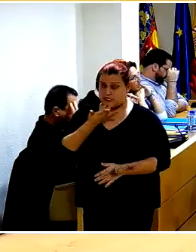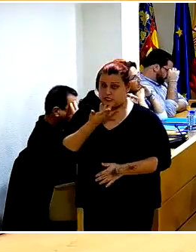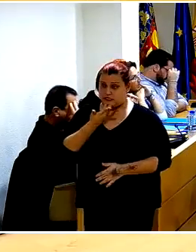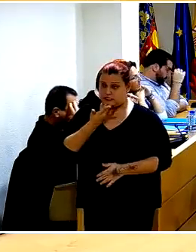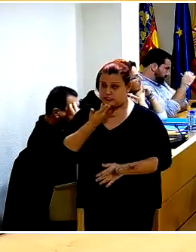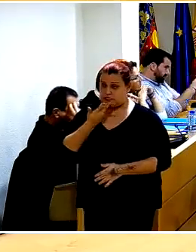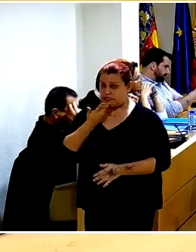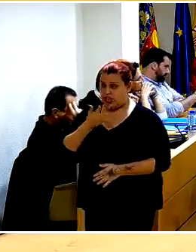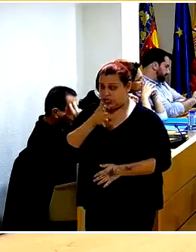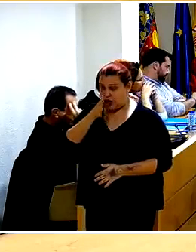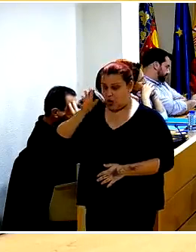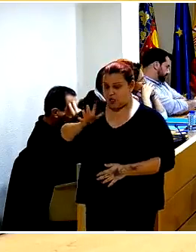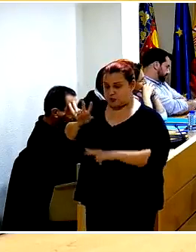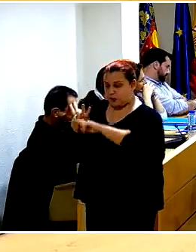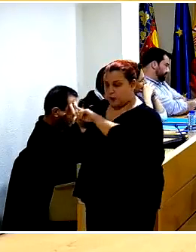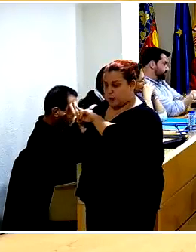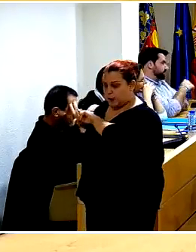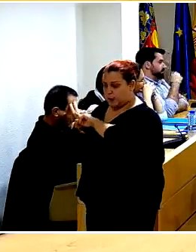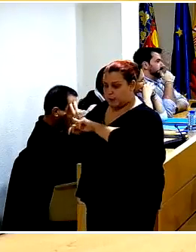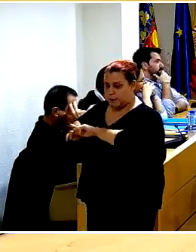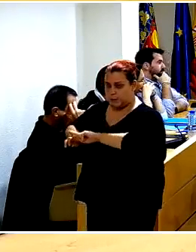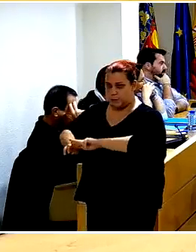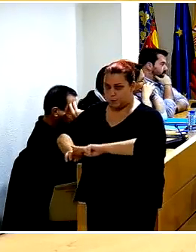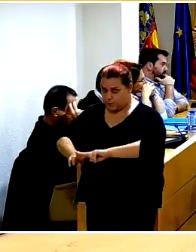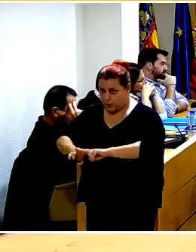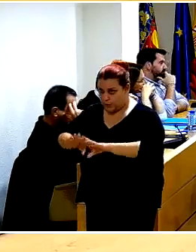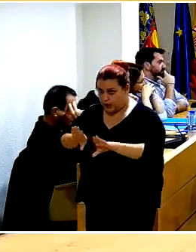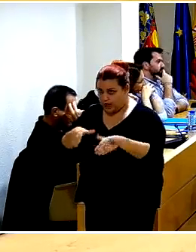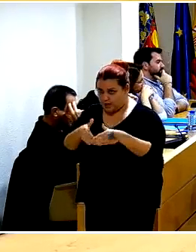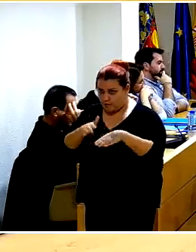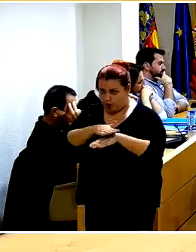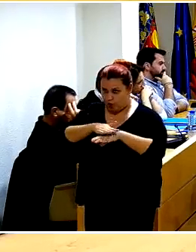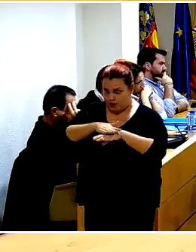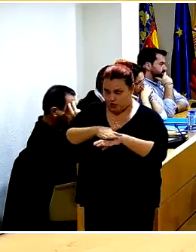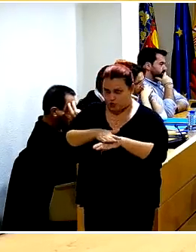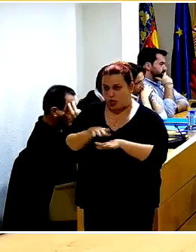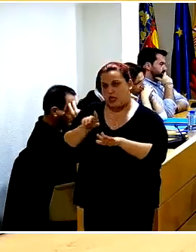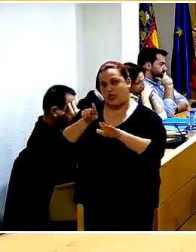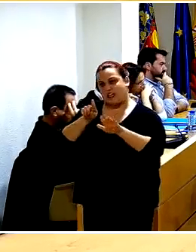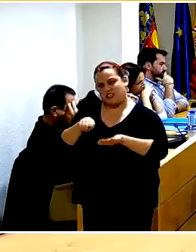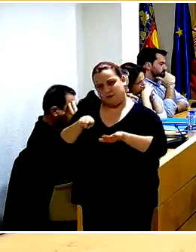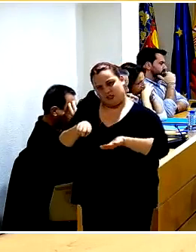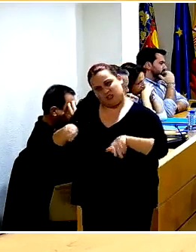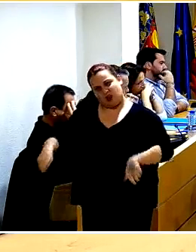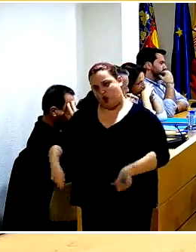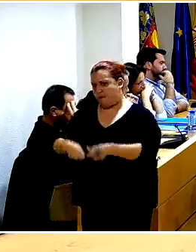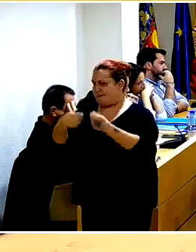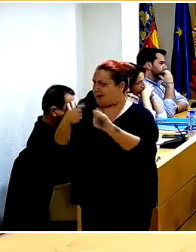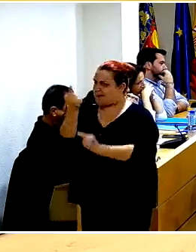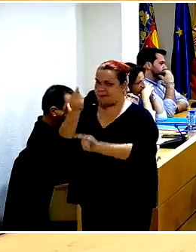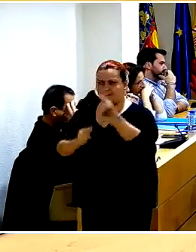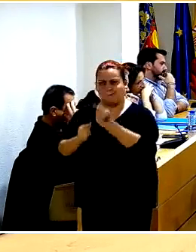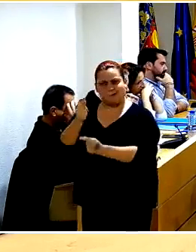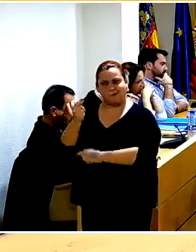pasado los últimos 5 años de acuerdo de gobierno, menos los 6 meses juntas de elecciones que ustedes rompieron y no aprobaron el presupuesto